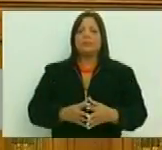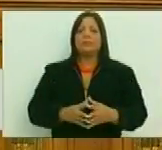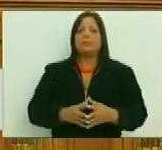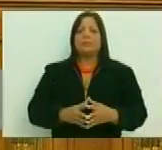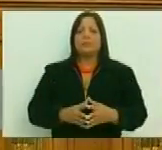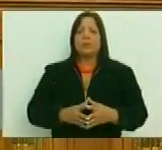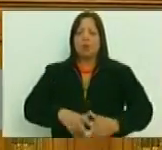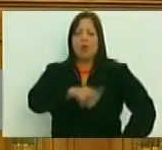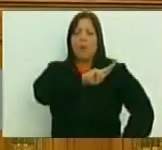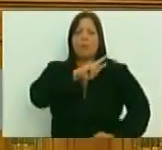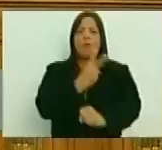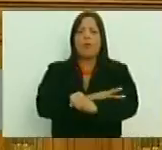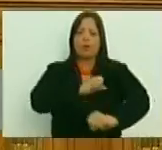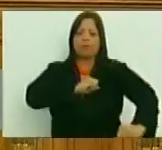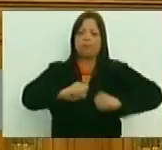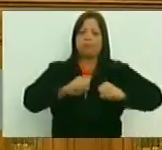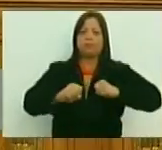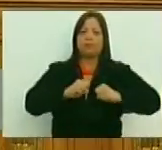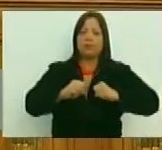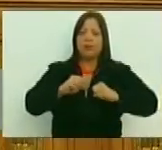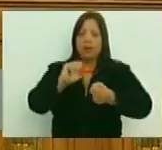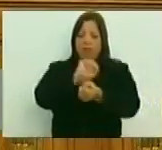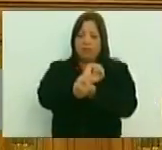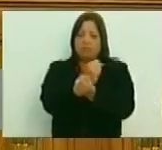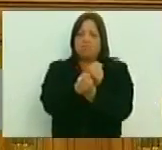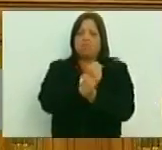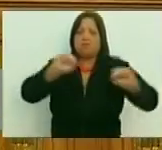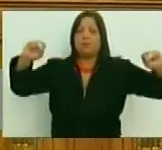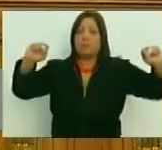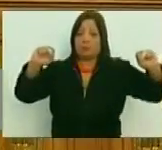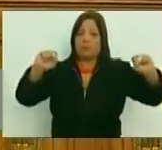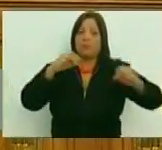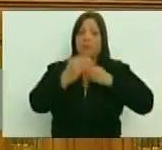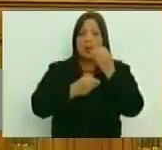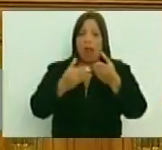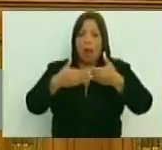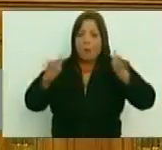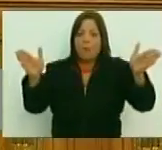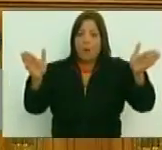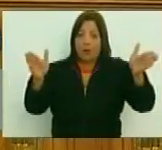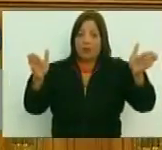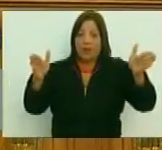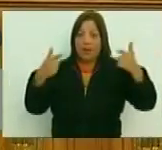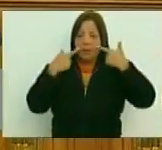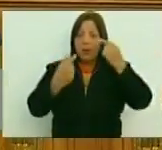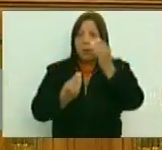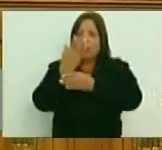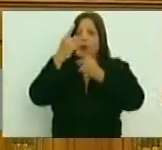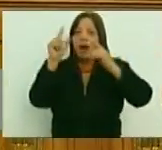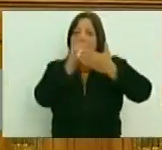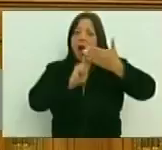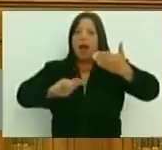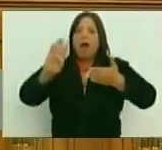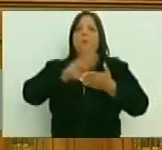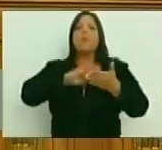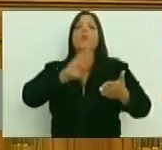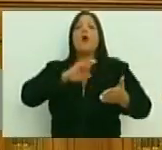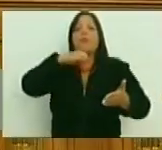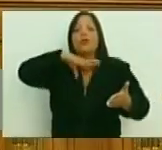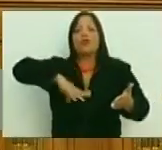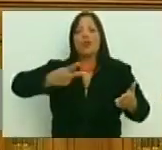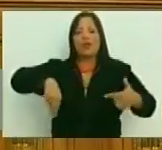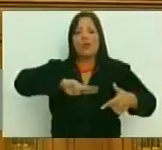Una poderosa operación descolonizadora abre las puertas para hacer surgir una lectura de nuestra historia que